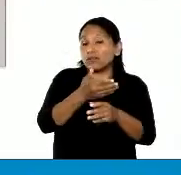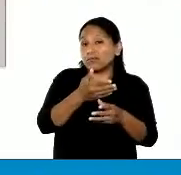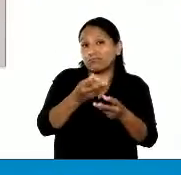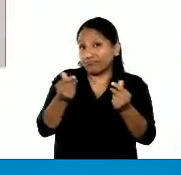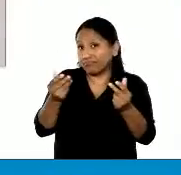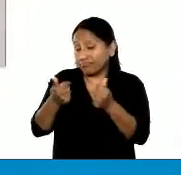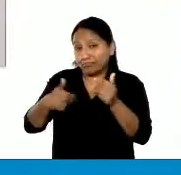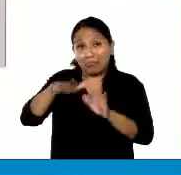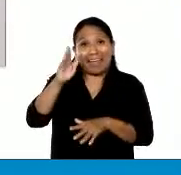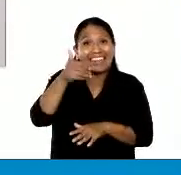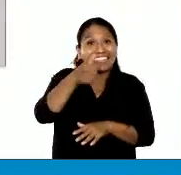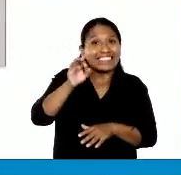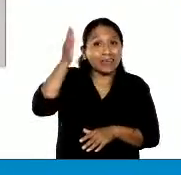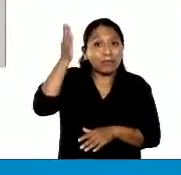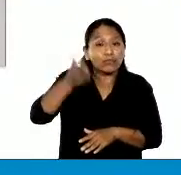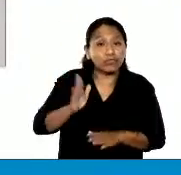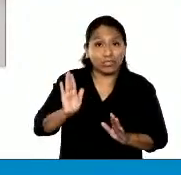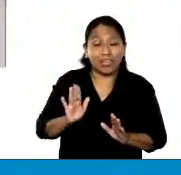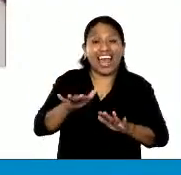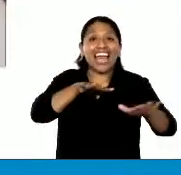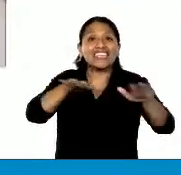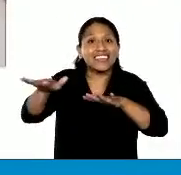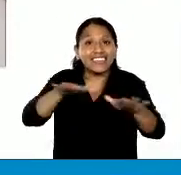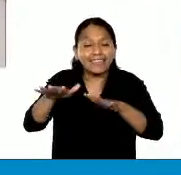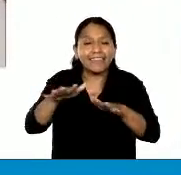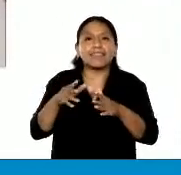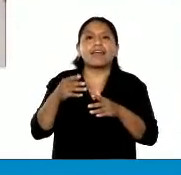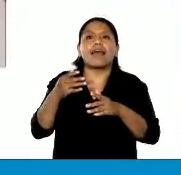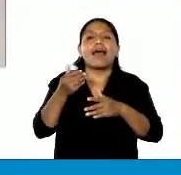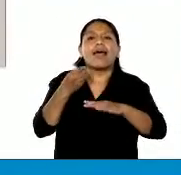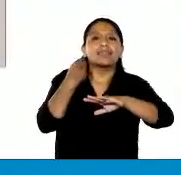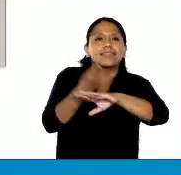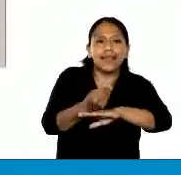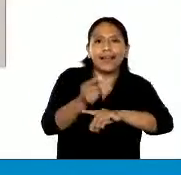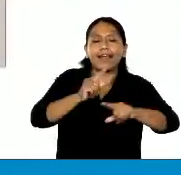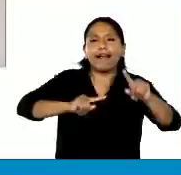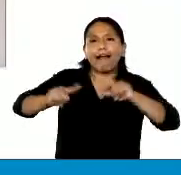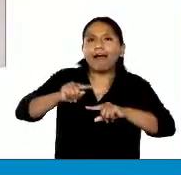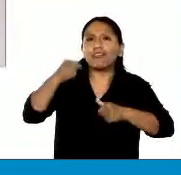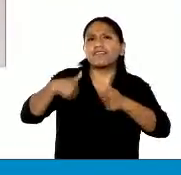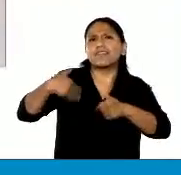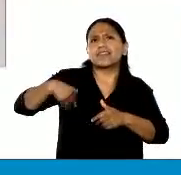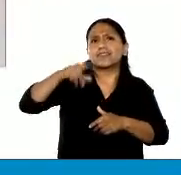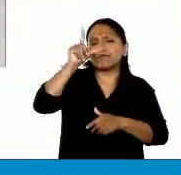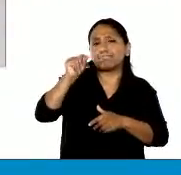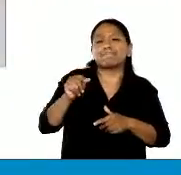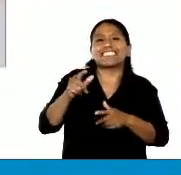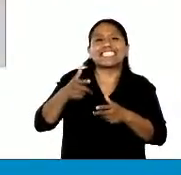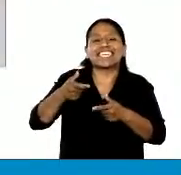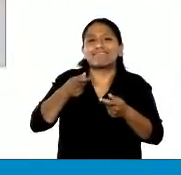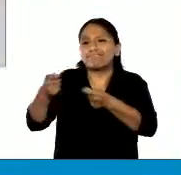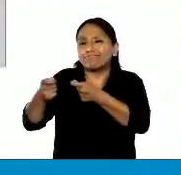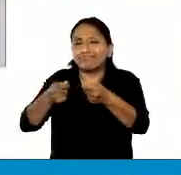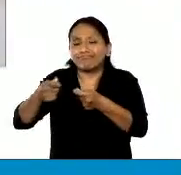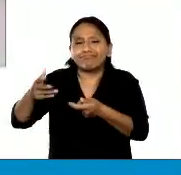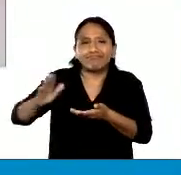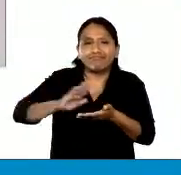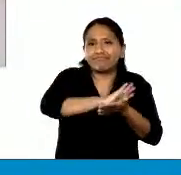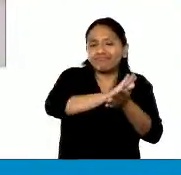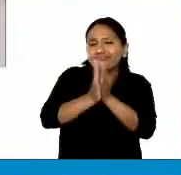ya se dijo aquí. Activistas, delegados de distintos puntos del país, es decir, que el genocidio claramente fue